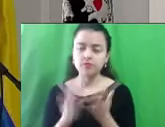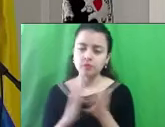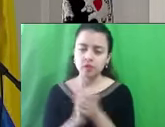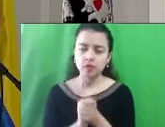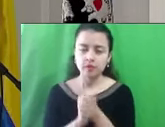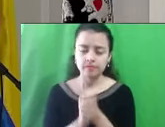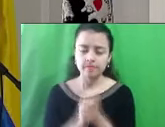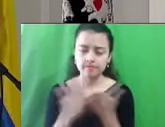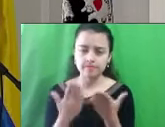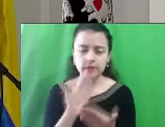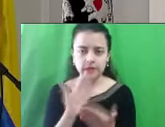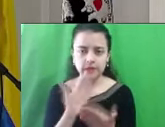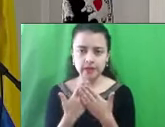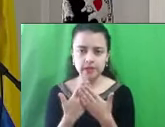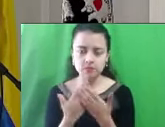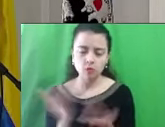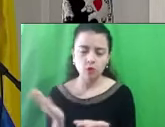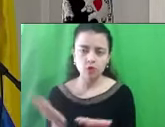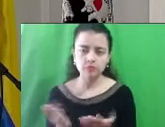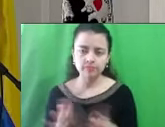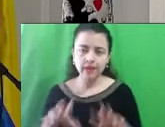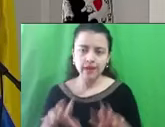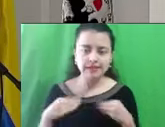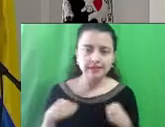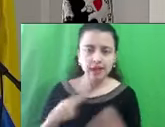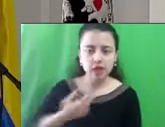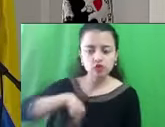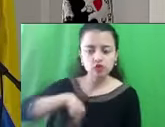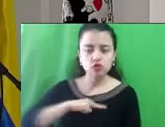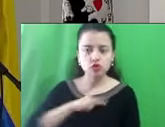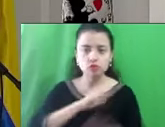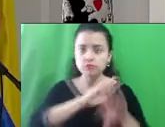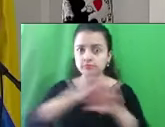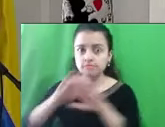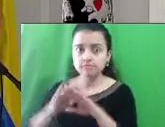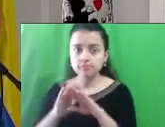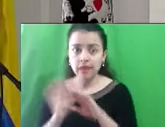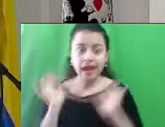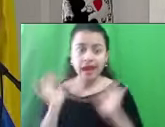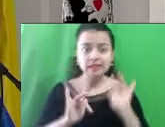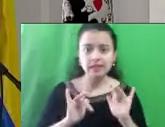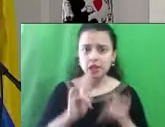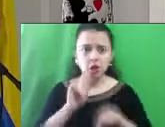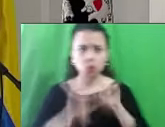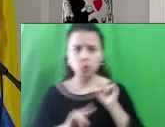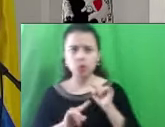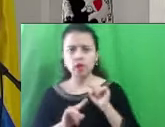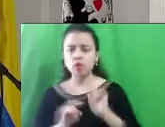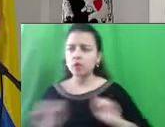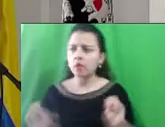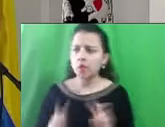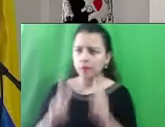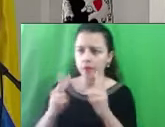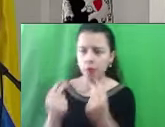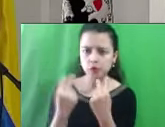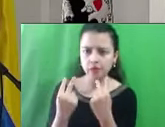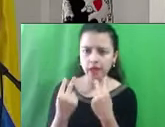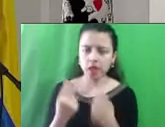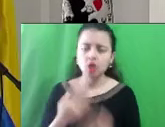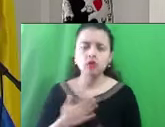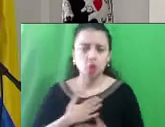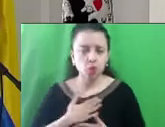llamado. De todas maneras, a las personas que no pudieron venir o que no están en esta transmisión en vivo, pueden ver toda la